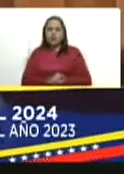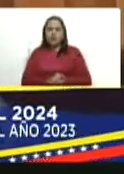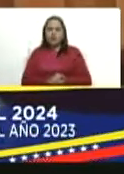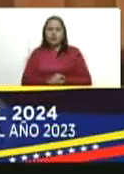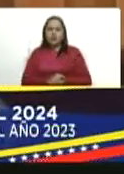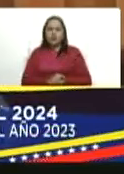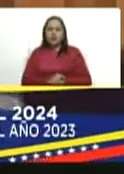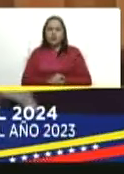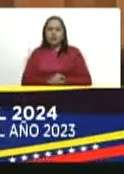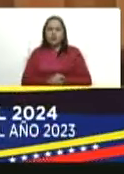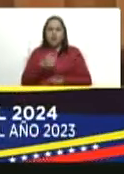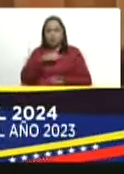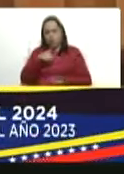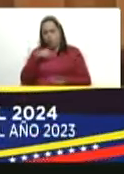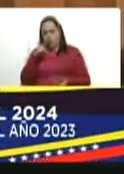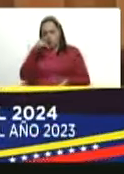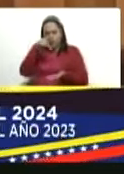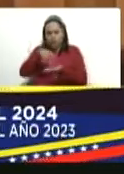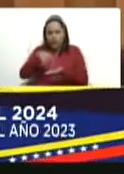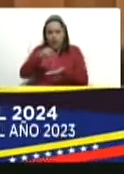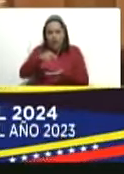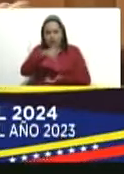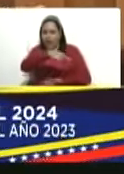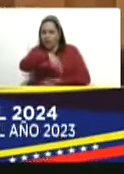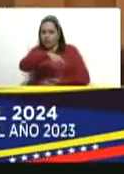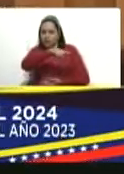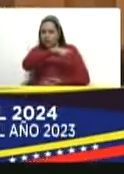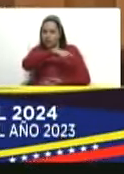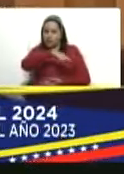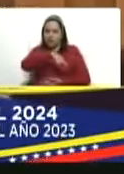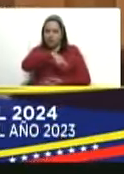Y llegamos ahí y estaban ellos,